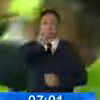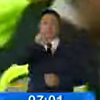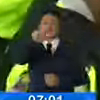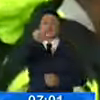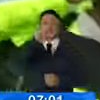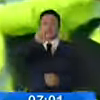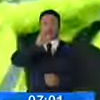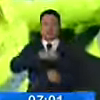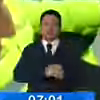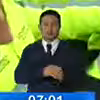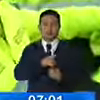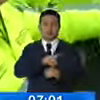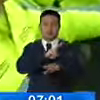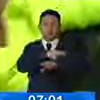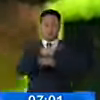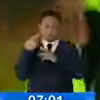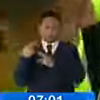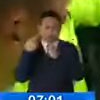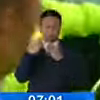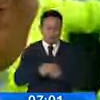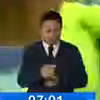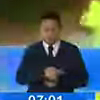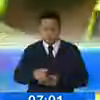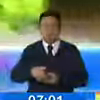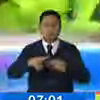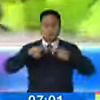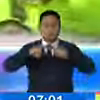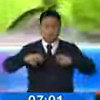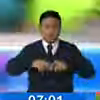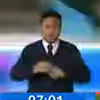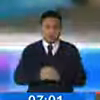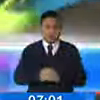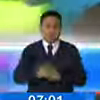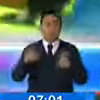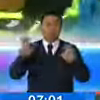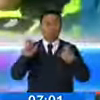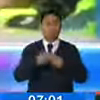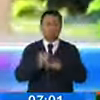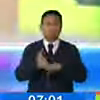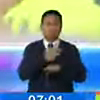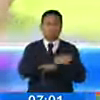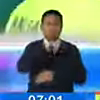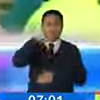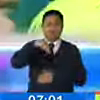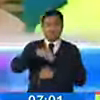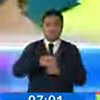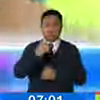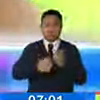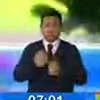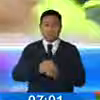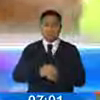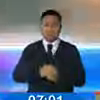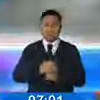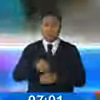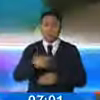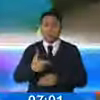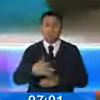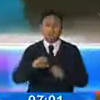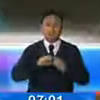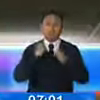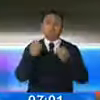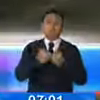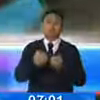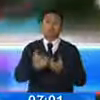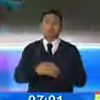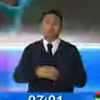fiscal a quien se le ha encargado la investigación en torno a los sucesos acontecidos el pasado martes en las afueras del estadio cuando Guillermo Lasso